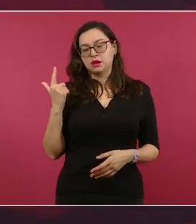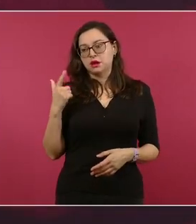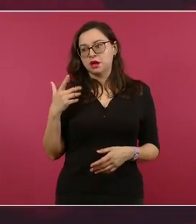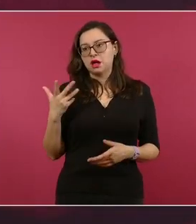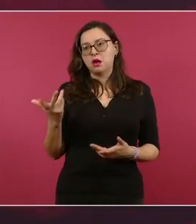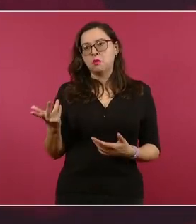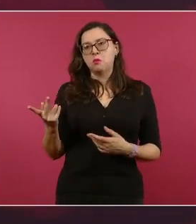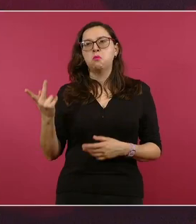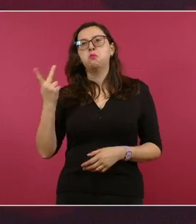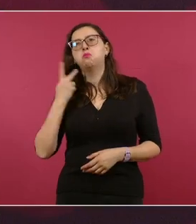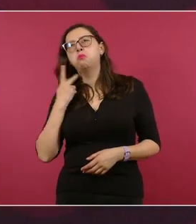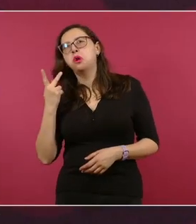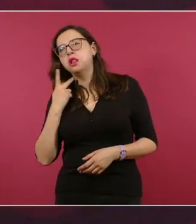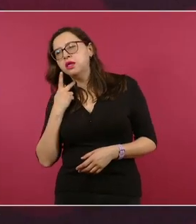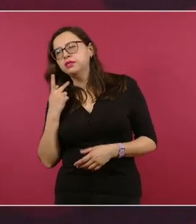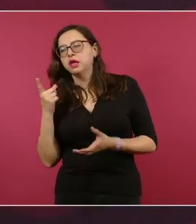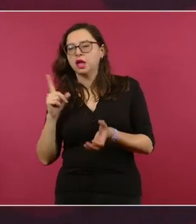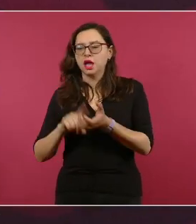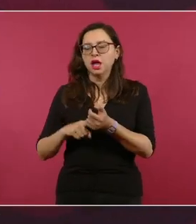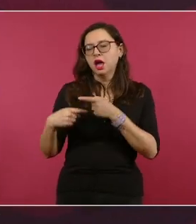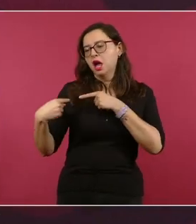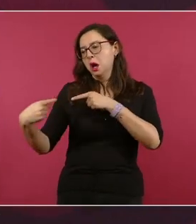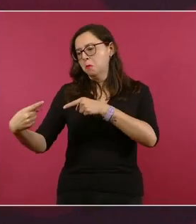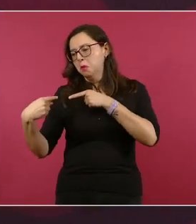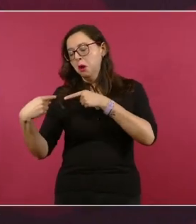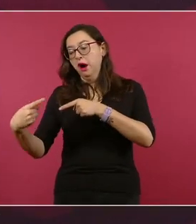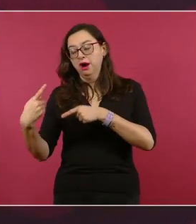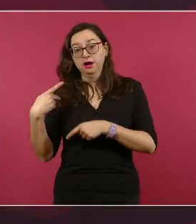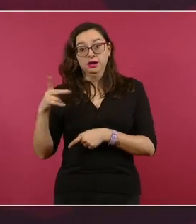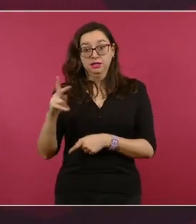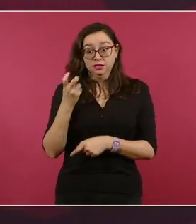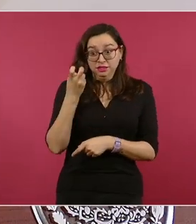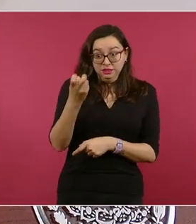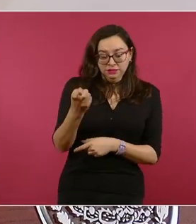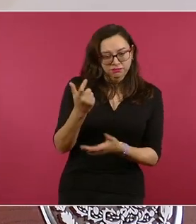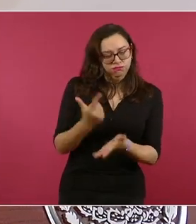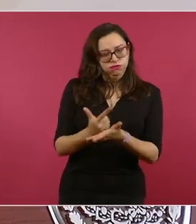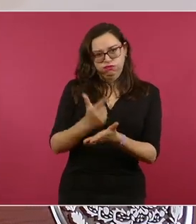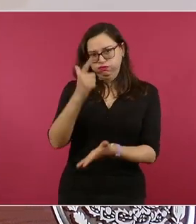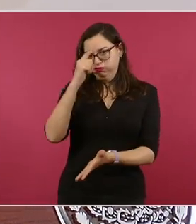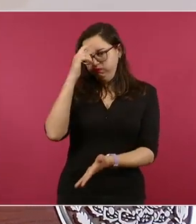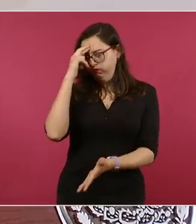manera bilateral los países. Entonces,